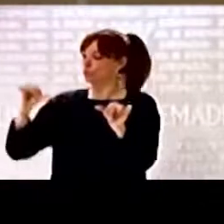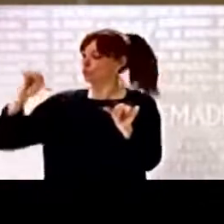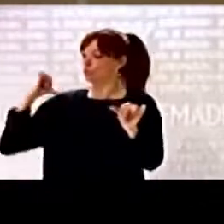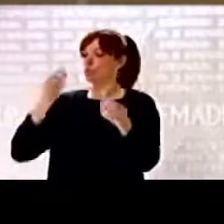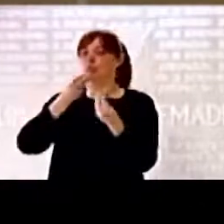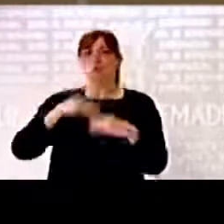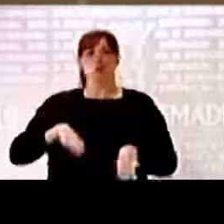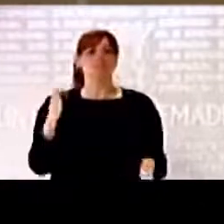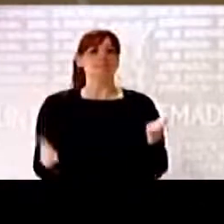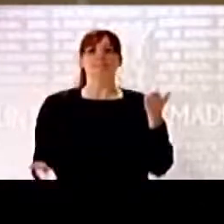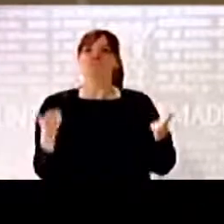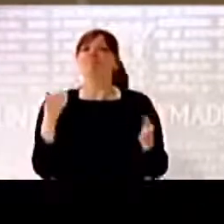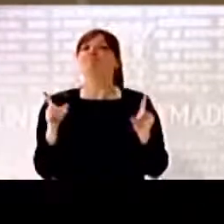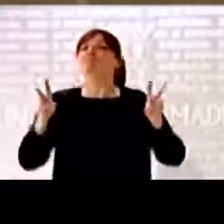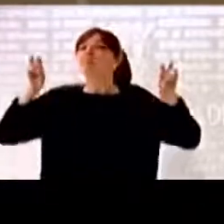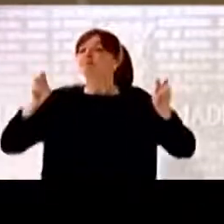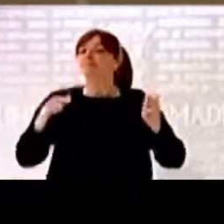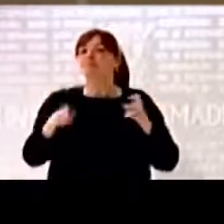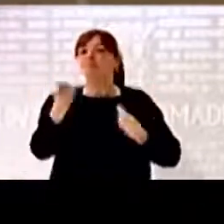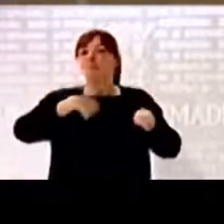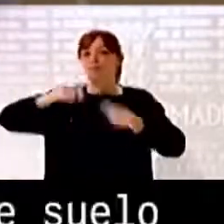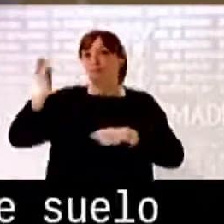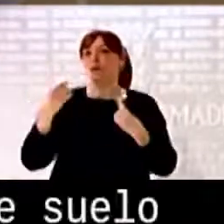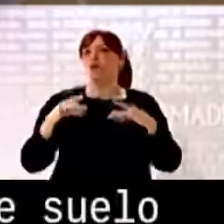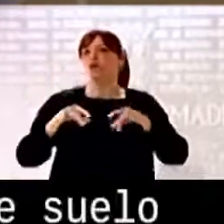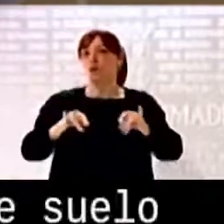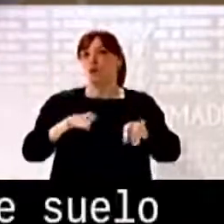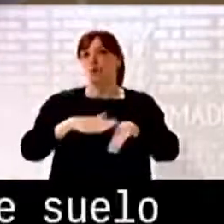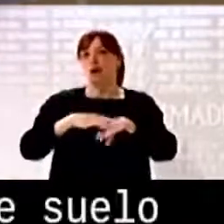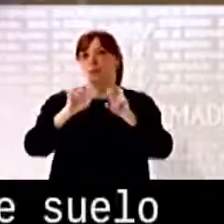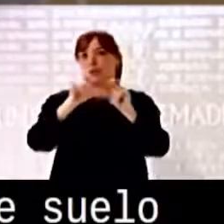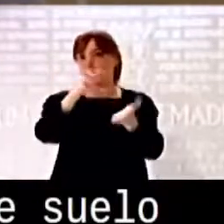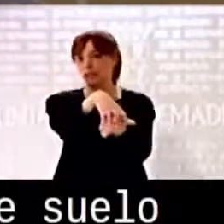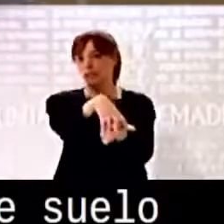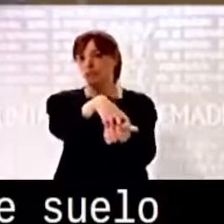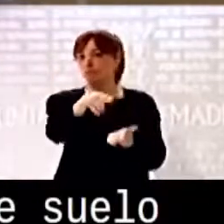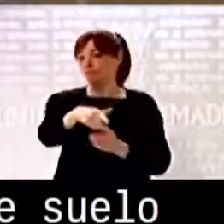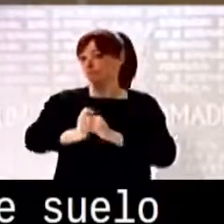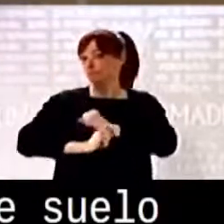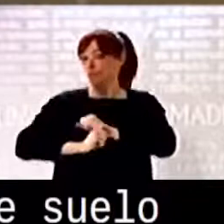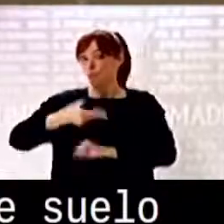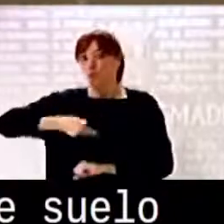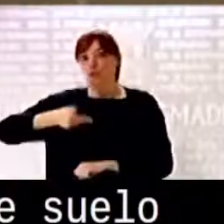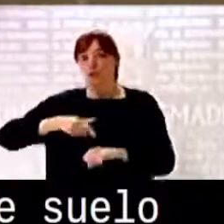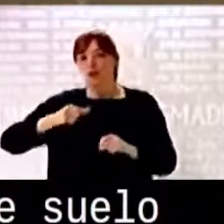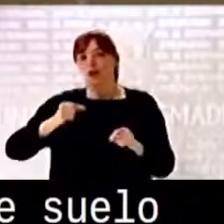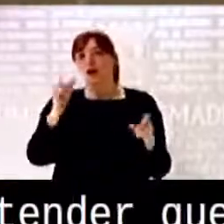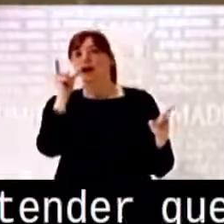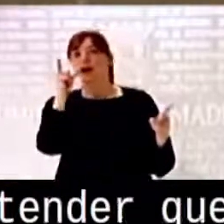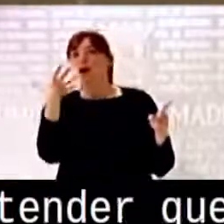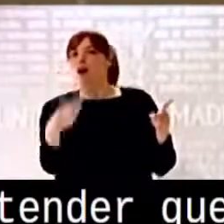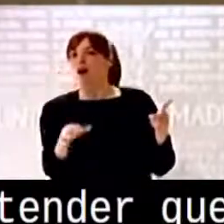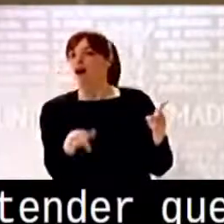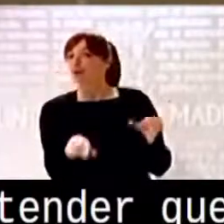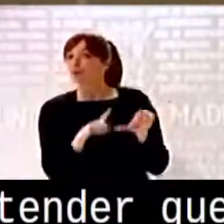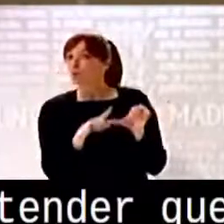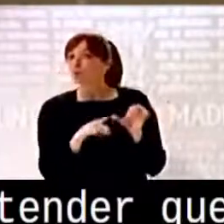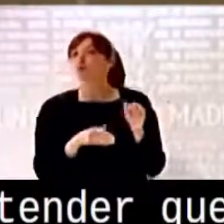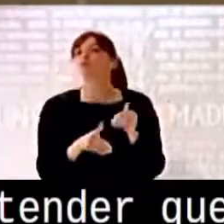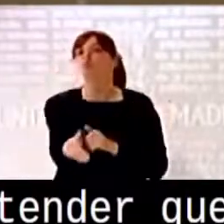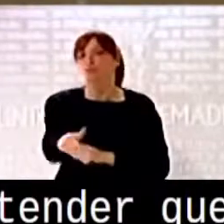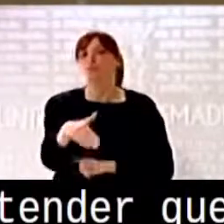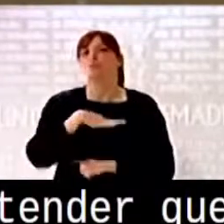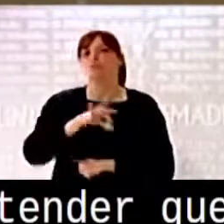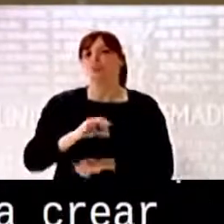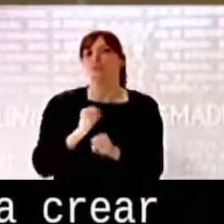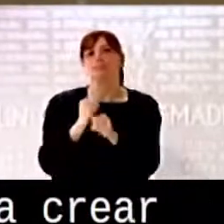historia en cuanto a venta de suelo industrial. Y esto es clave para entender que esta región tiene futuro y